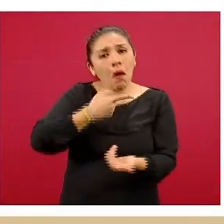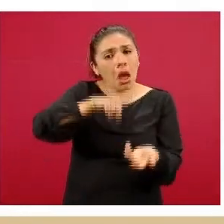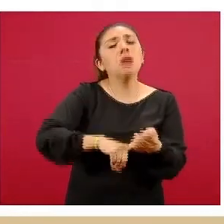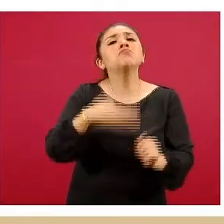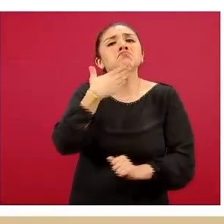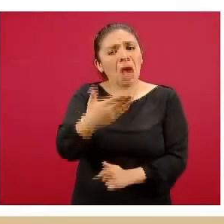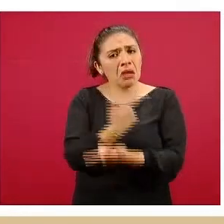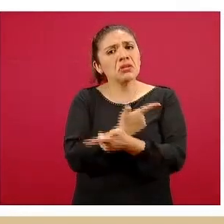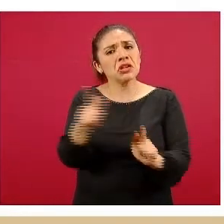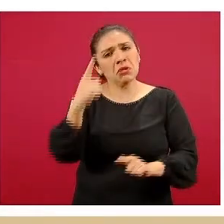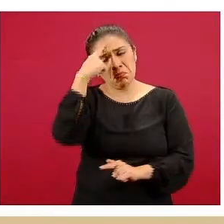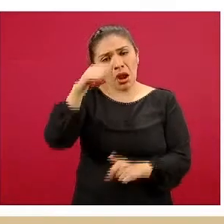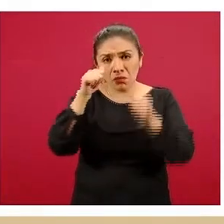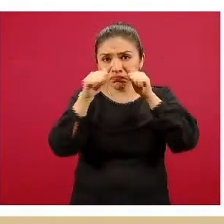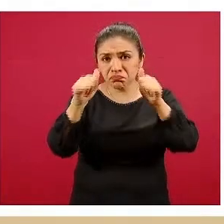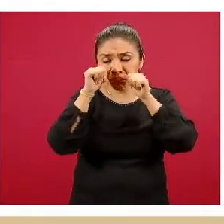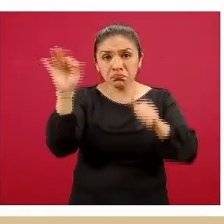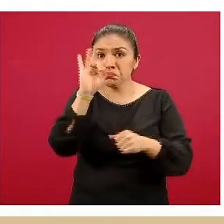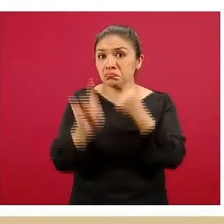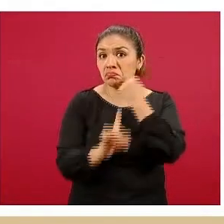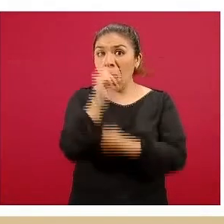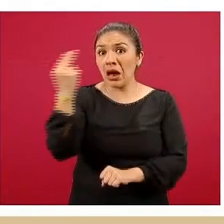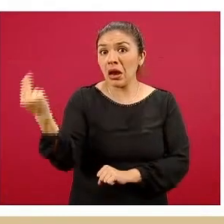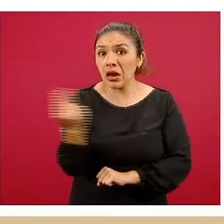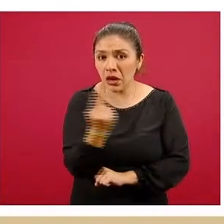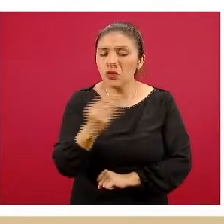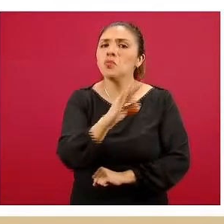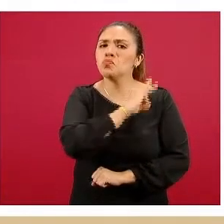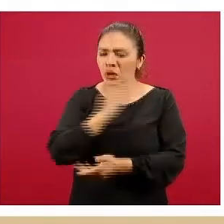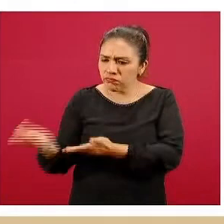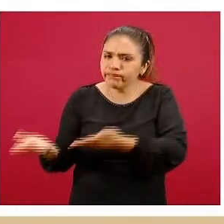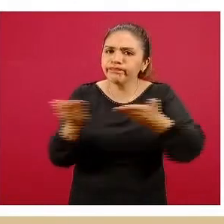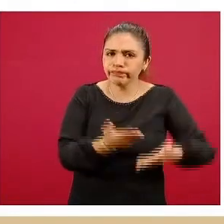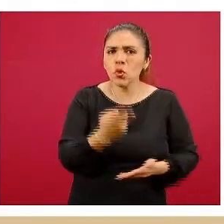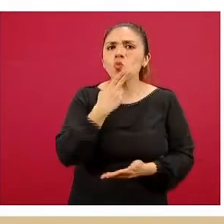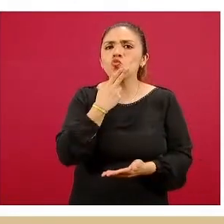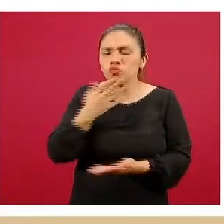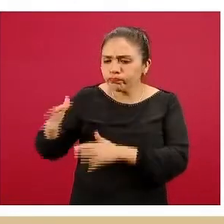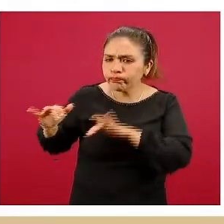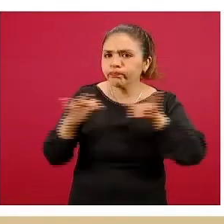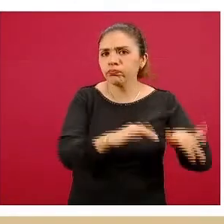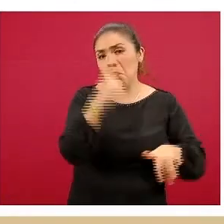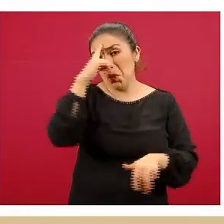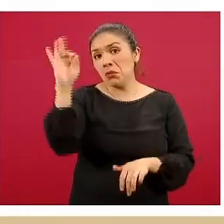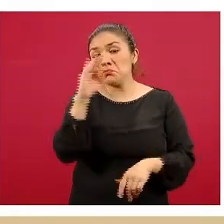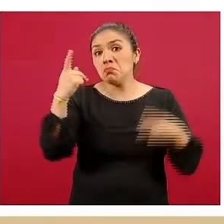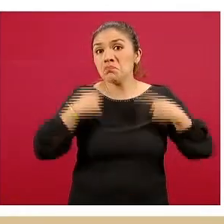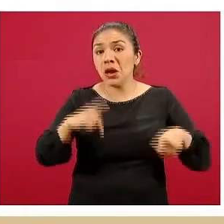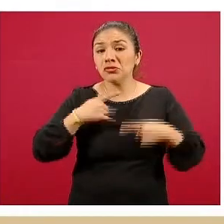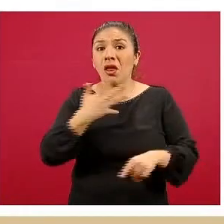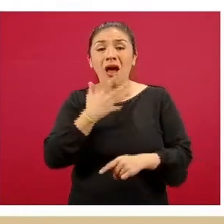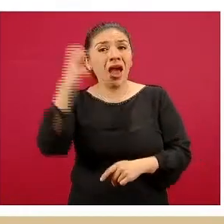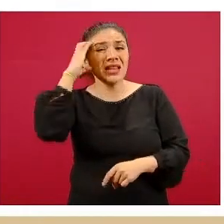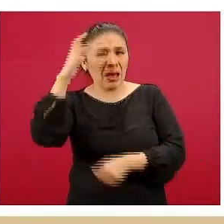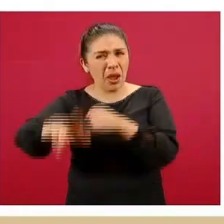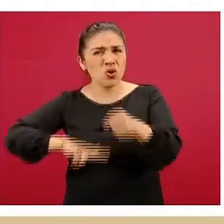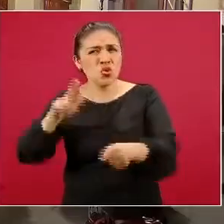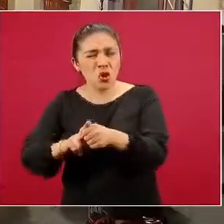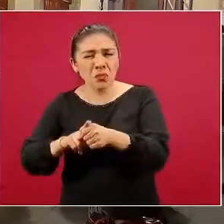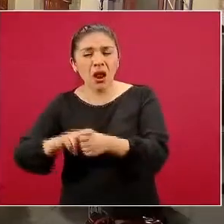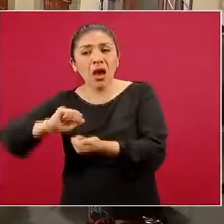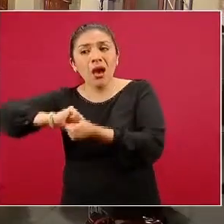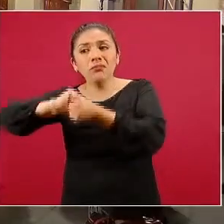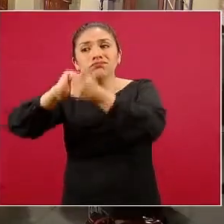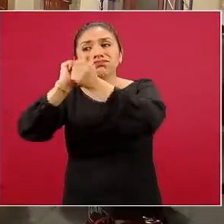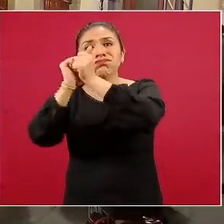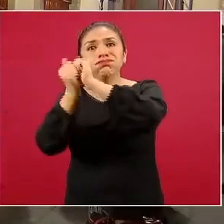buena disponibilidad de estas camas que en su momento pueden ser precisamente utilizadas para cuando los pacientes que están en las camas generales tienen